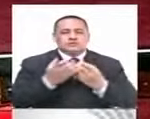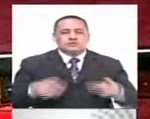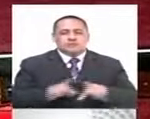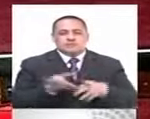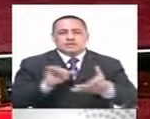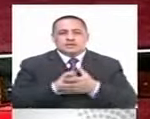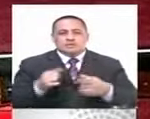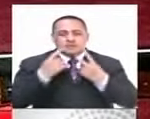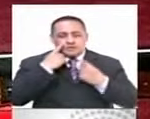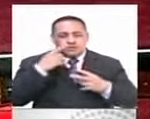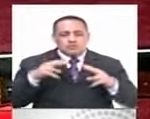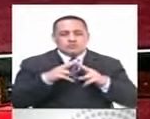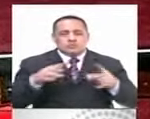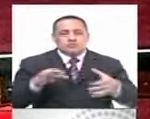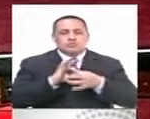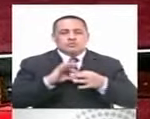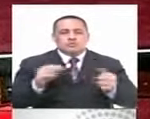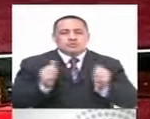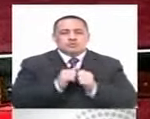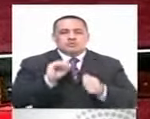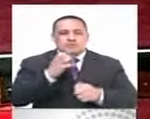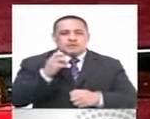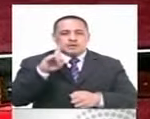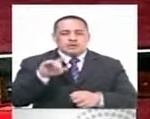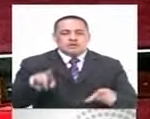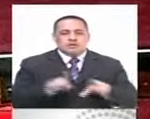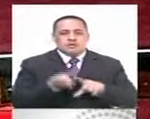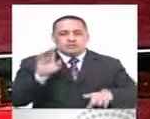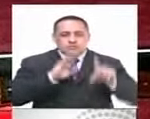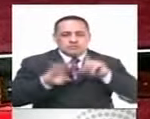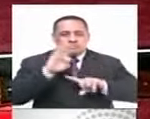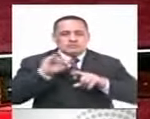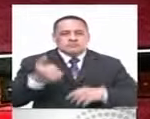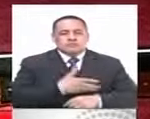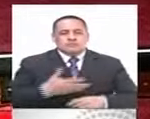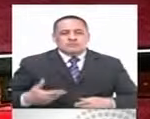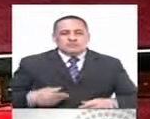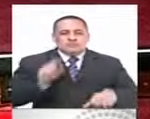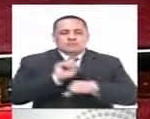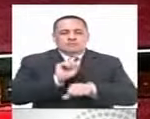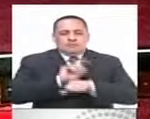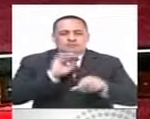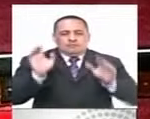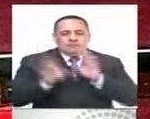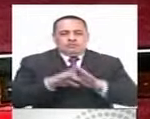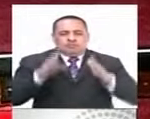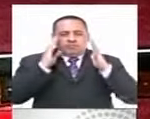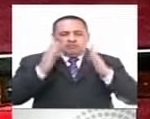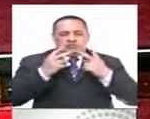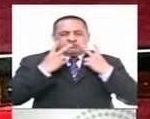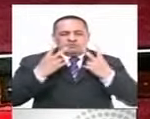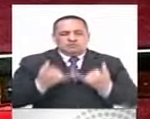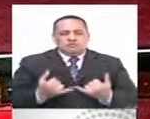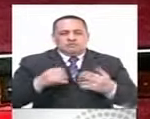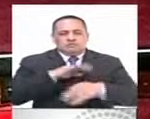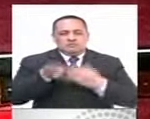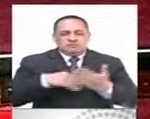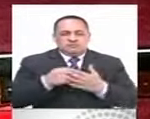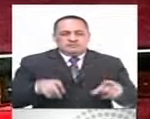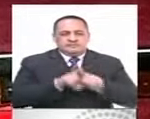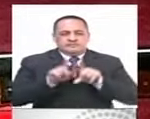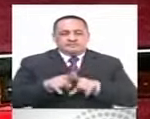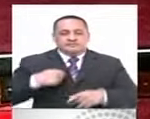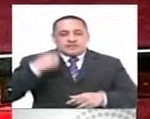ya conocemos su relación con Movadef. Y sí nos preocupa, las políticas de educación que hemos escuchado son interesantes, pero todo aquello que